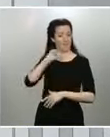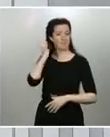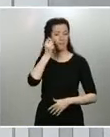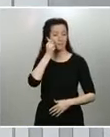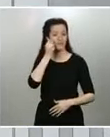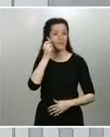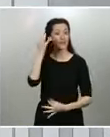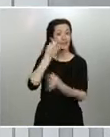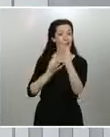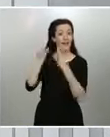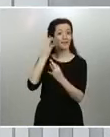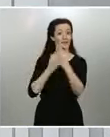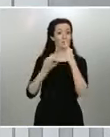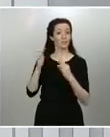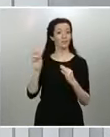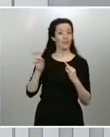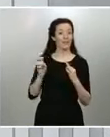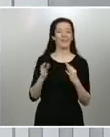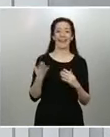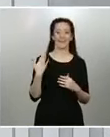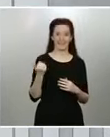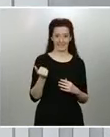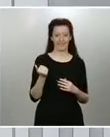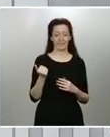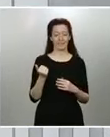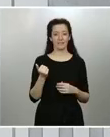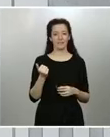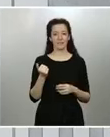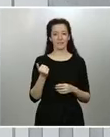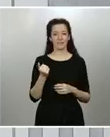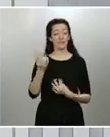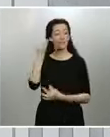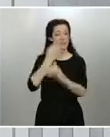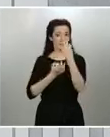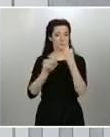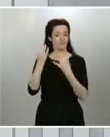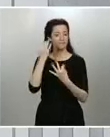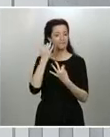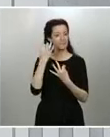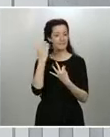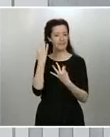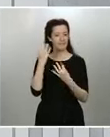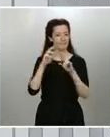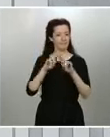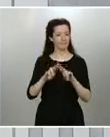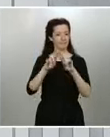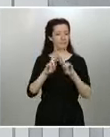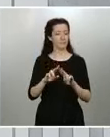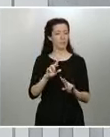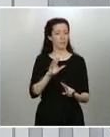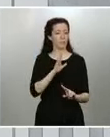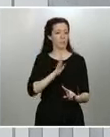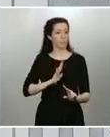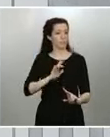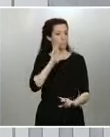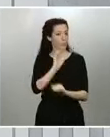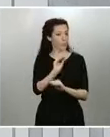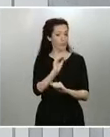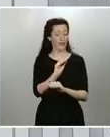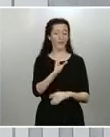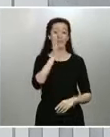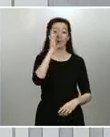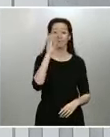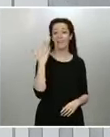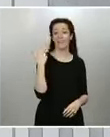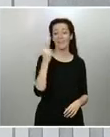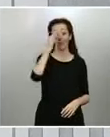que hay que acoger con muchísima prudencia pues son cifras referidas a un domingo que forma parte de